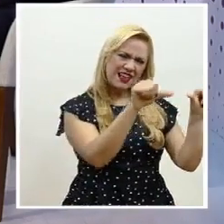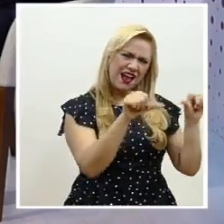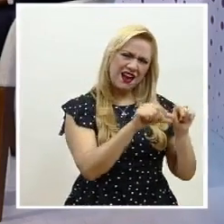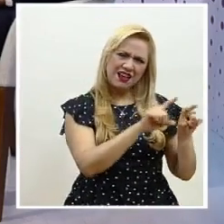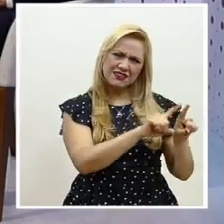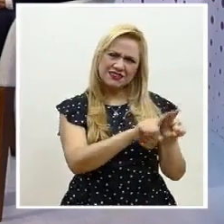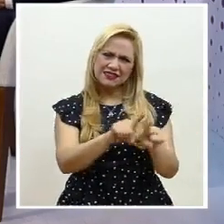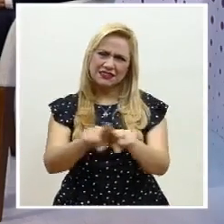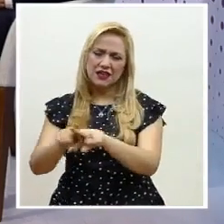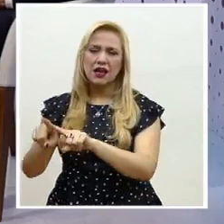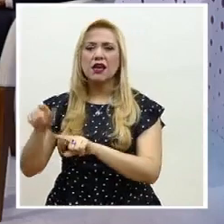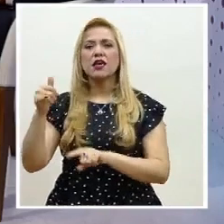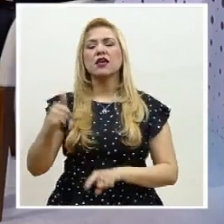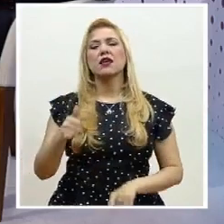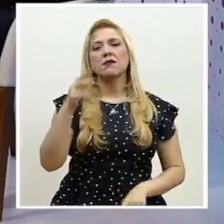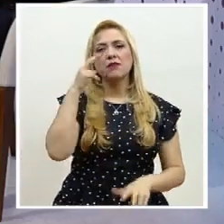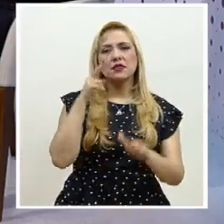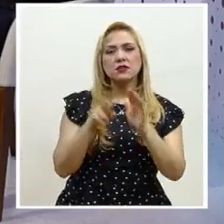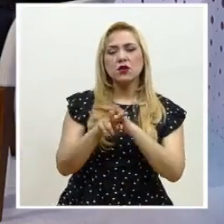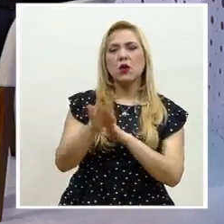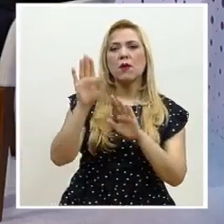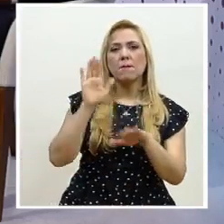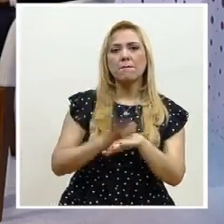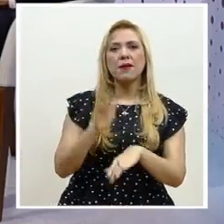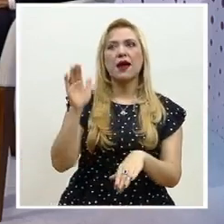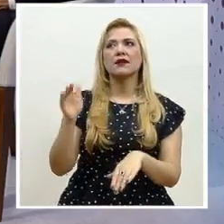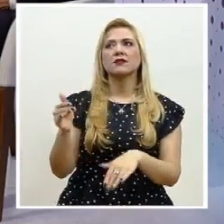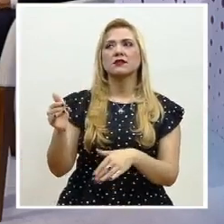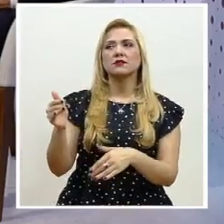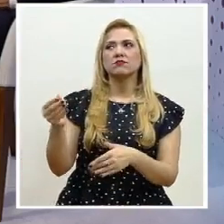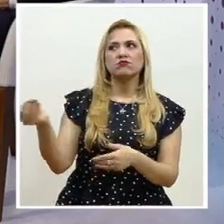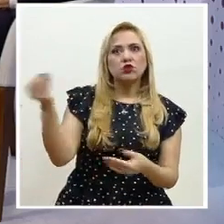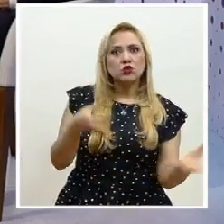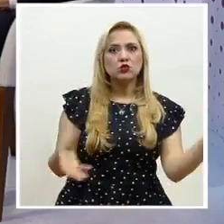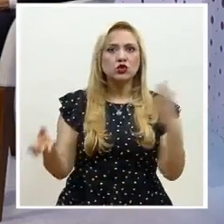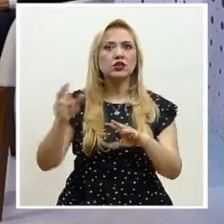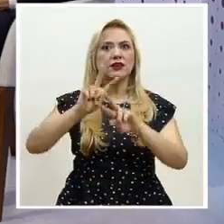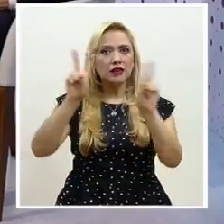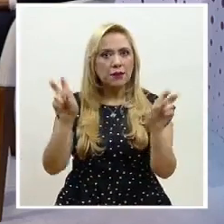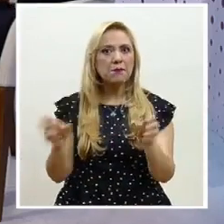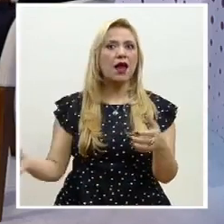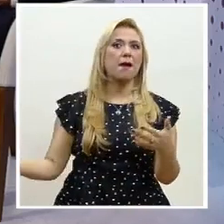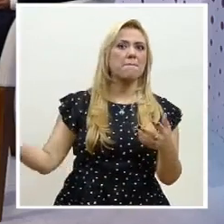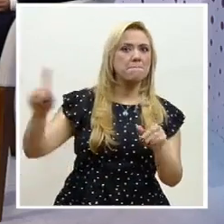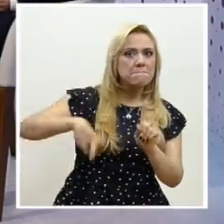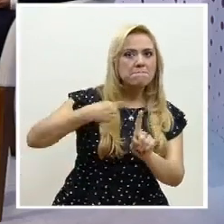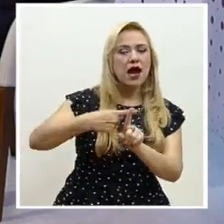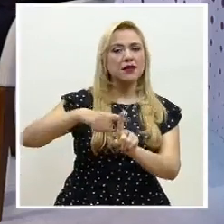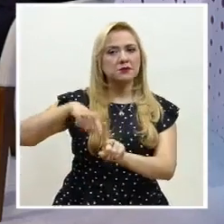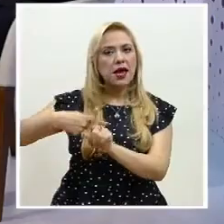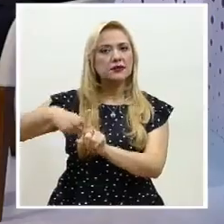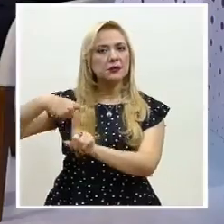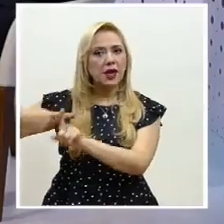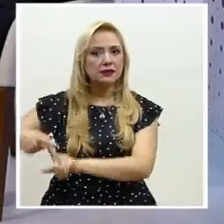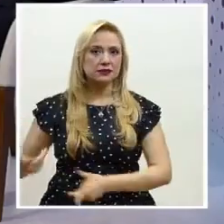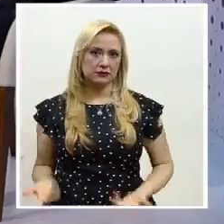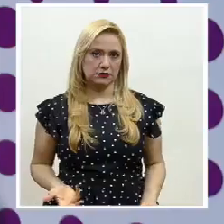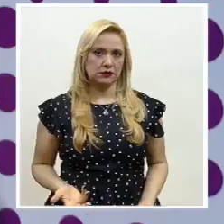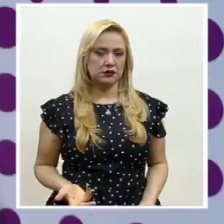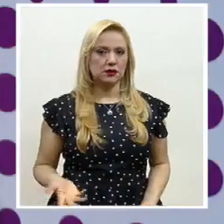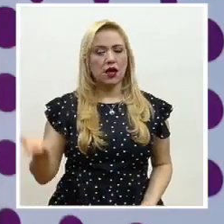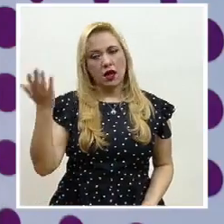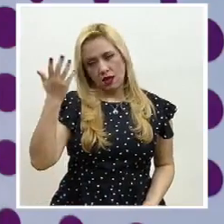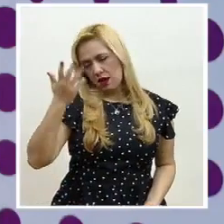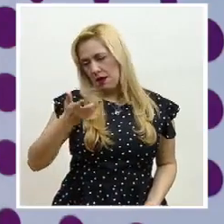incluso desde una perspectiva ya más multidisciplinaria. Ya no estamos pensando que a lo mejor el secretario de Estudio y Cuenta, que de origen